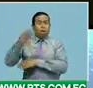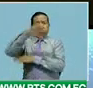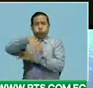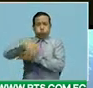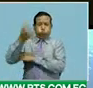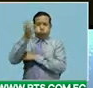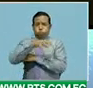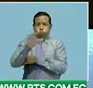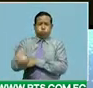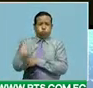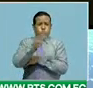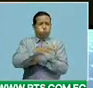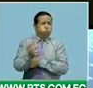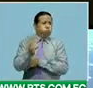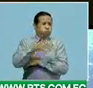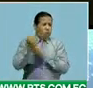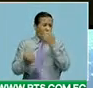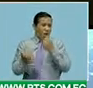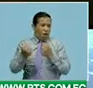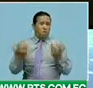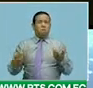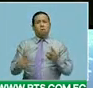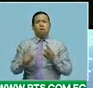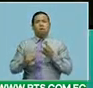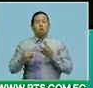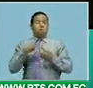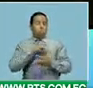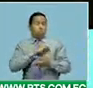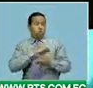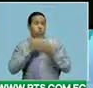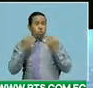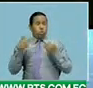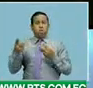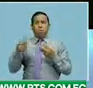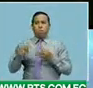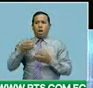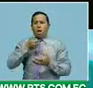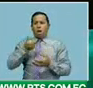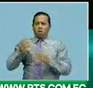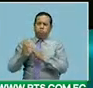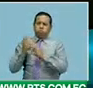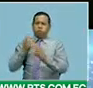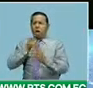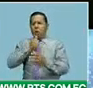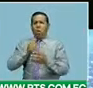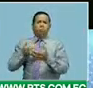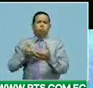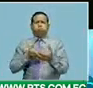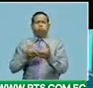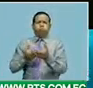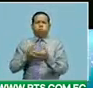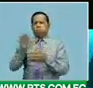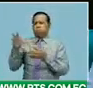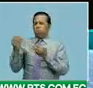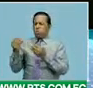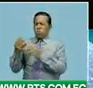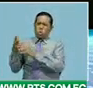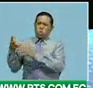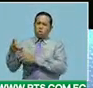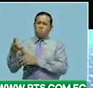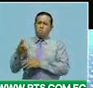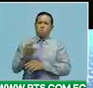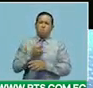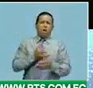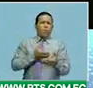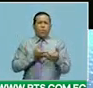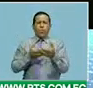maquinaria del municipio que está trabajando, el municipio de Guayaquil también ha aportado con tanqueros, y la asociación de tanqueros de Durán, las dos asociaciones, con sus tanqueros, han venido